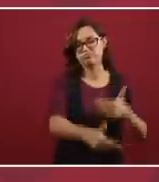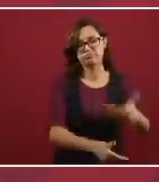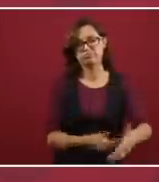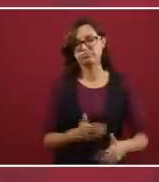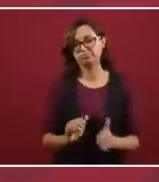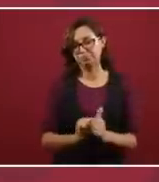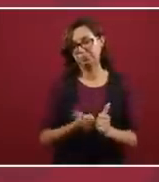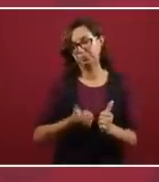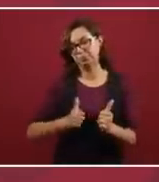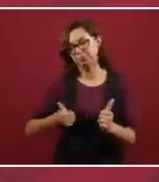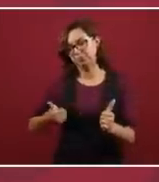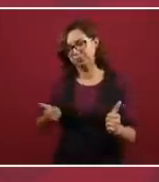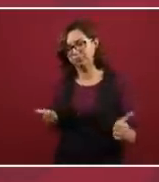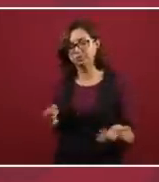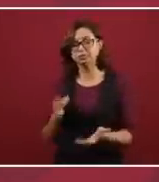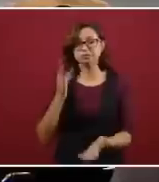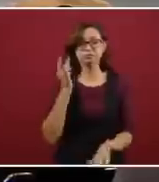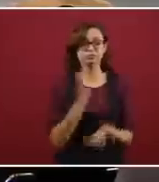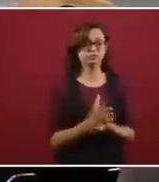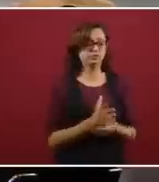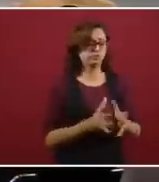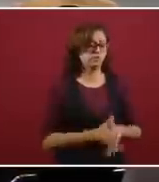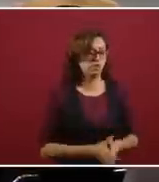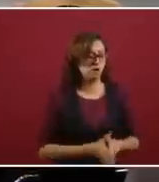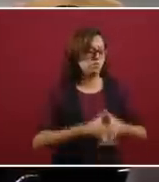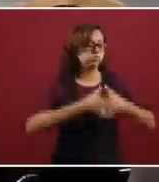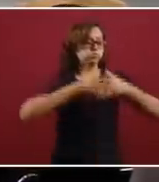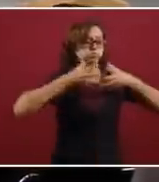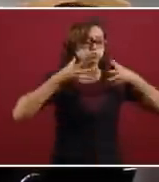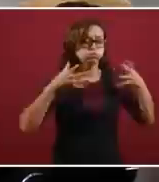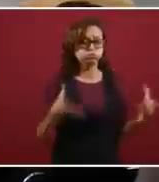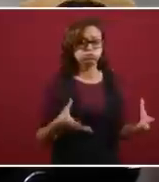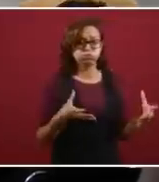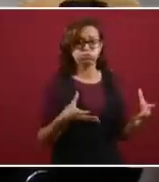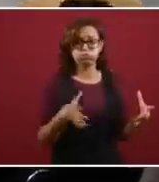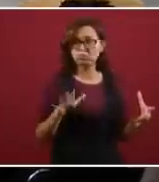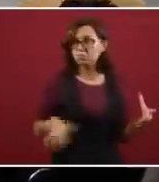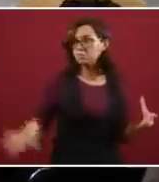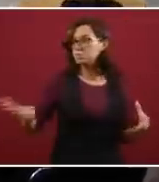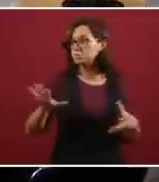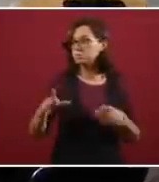El simple crecimiento no significa desarrollo,